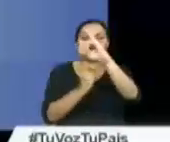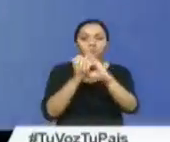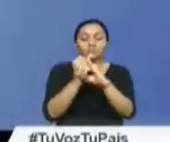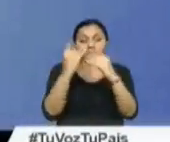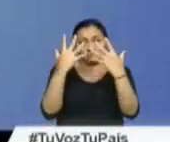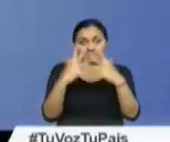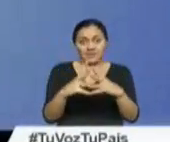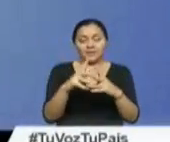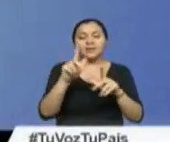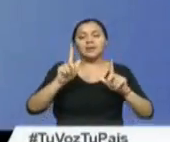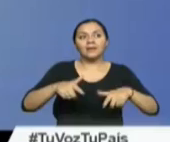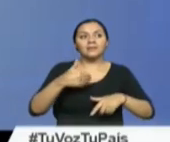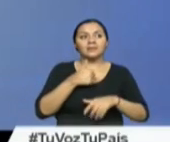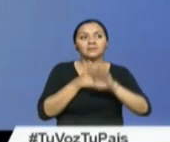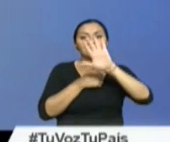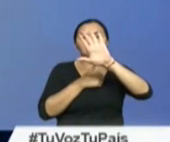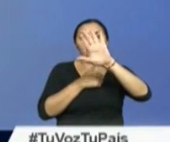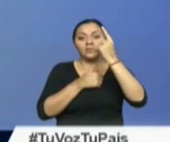Moreno obtuvo